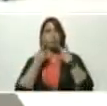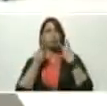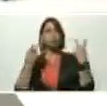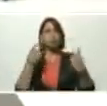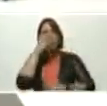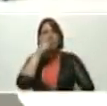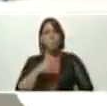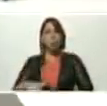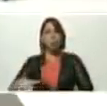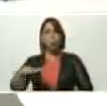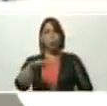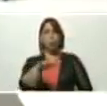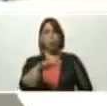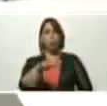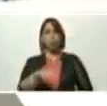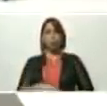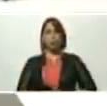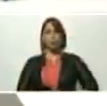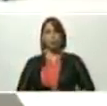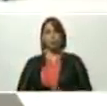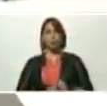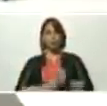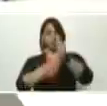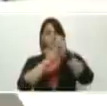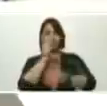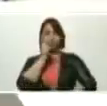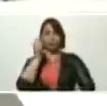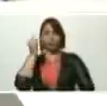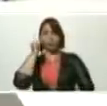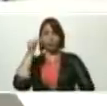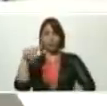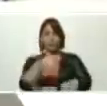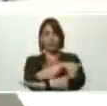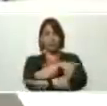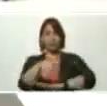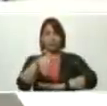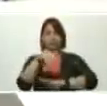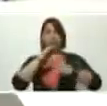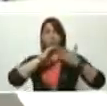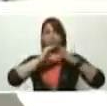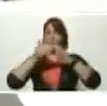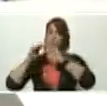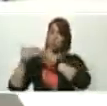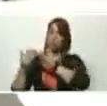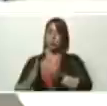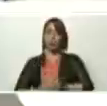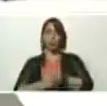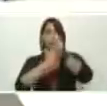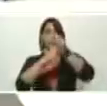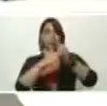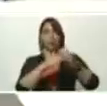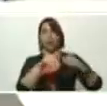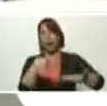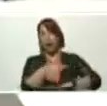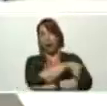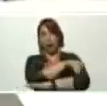pueblo, a las lideresas de calle, de comunidad, a los líderes de calle, de